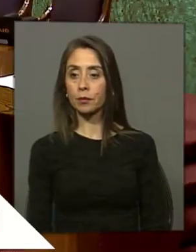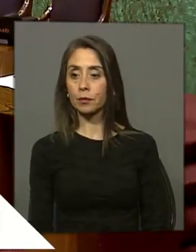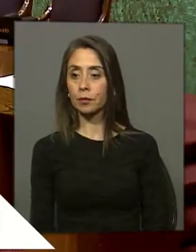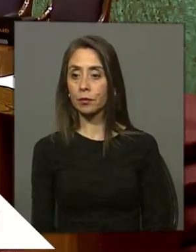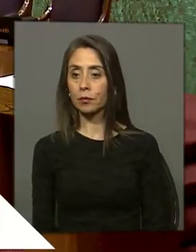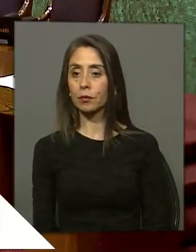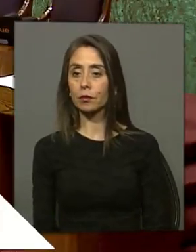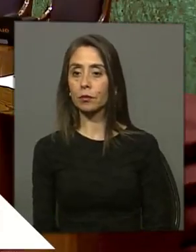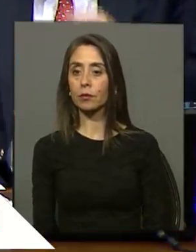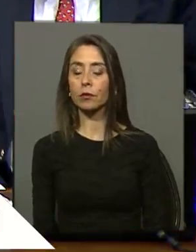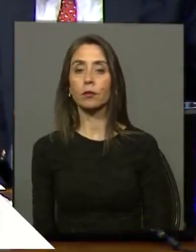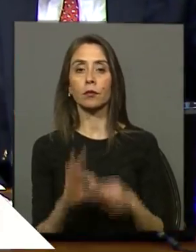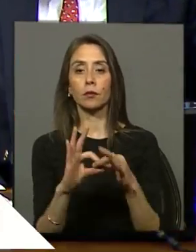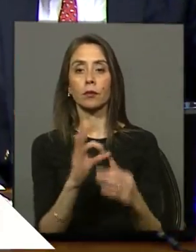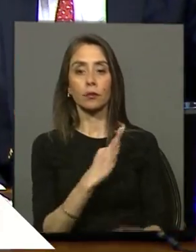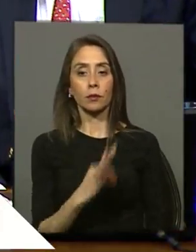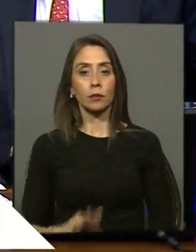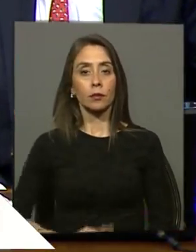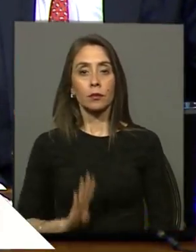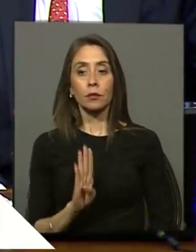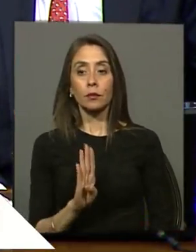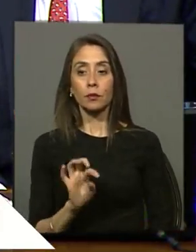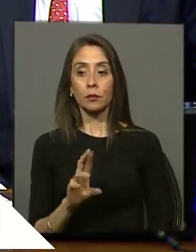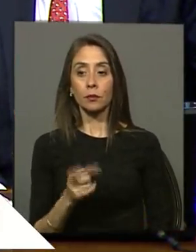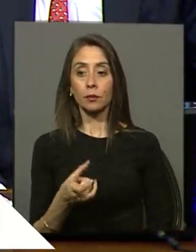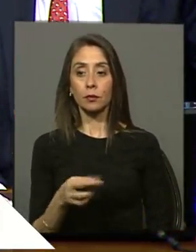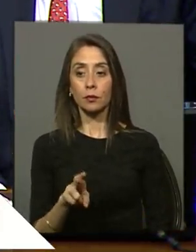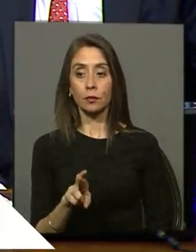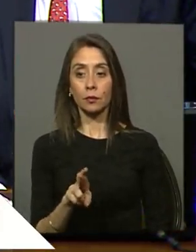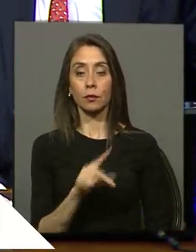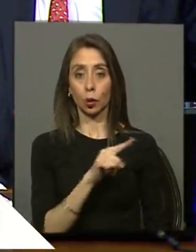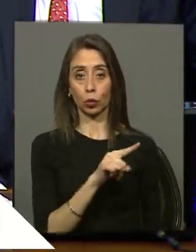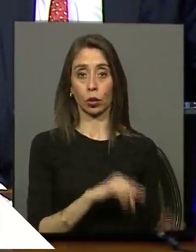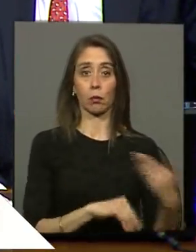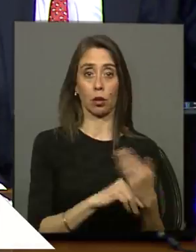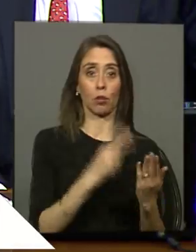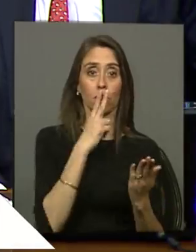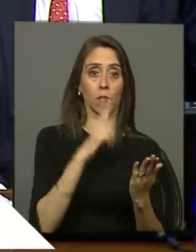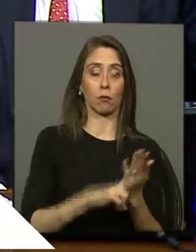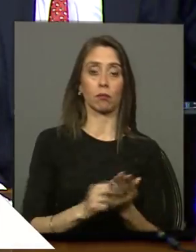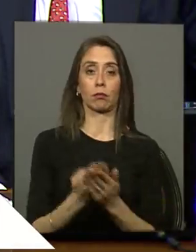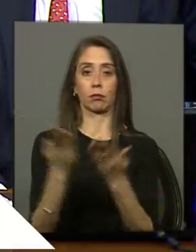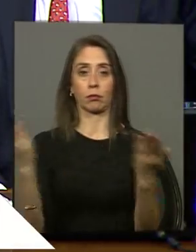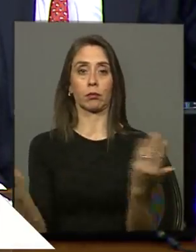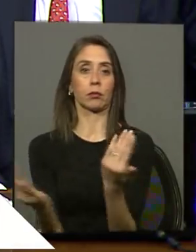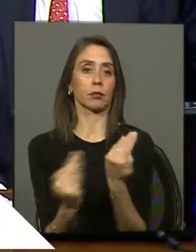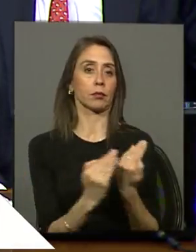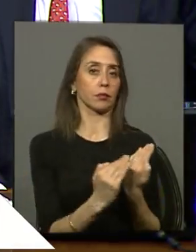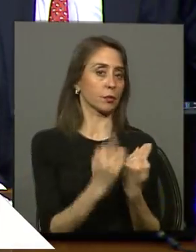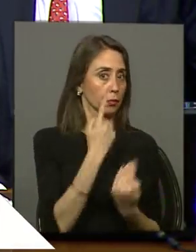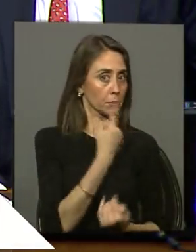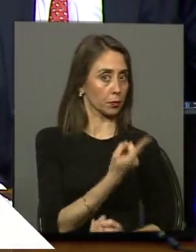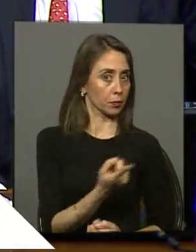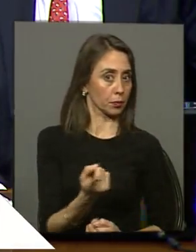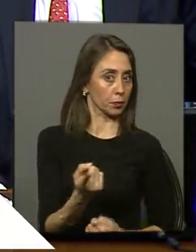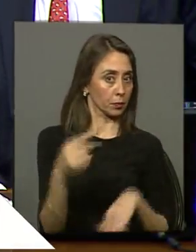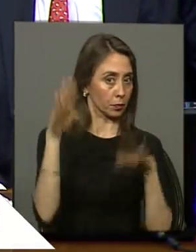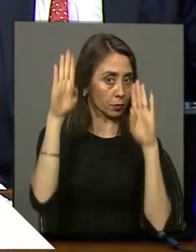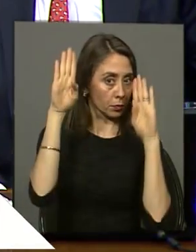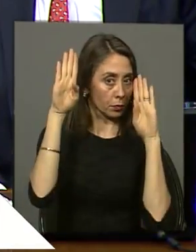gracias diputado Berger vamos a despachar los oficios por usted solicitados con la adhesión